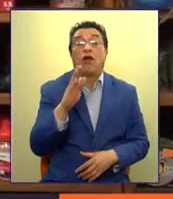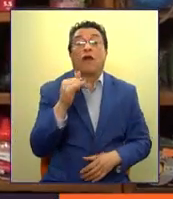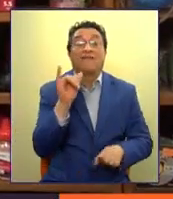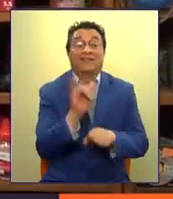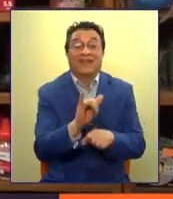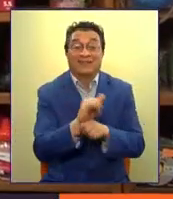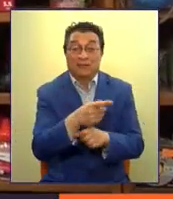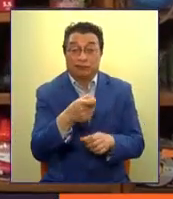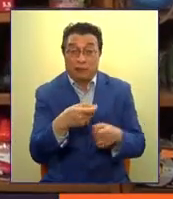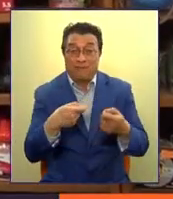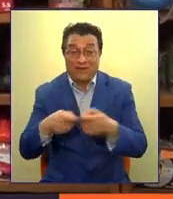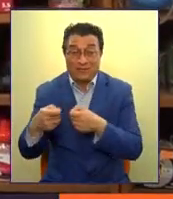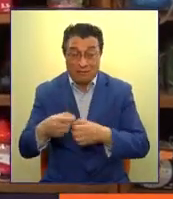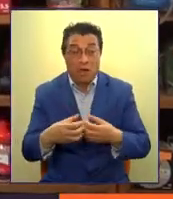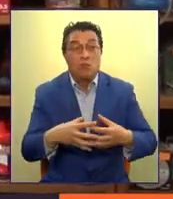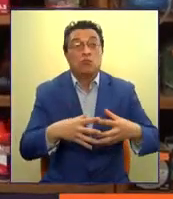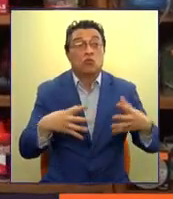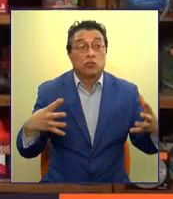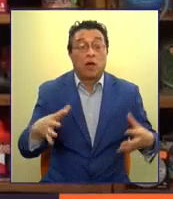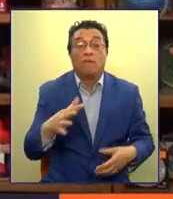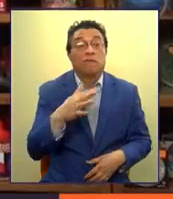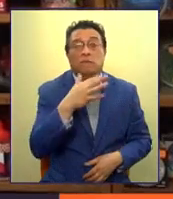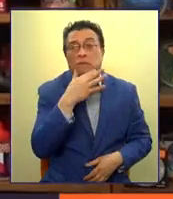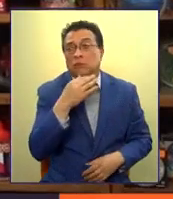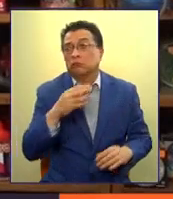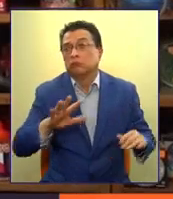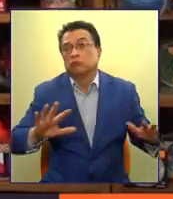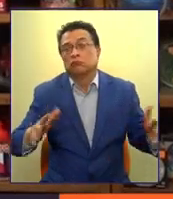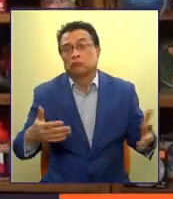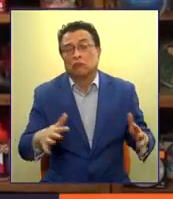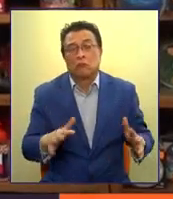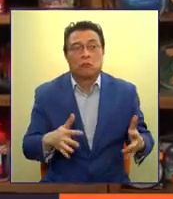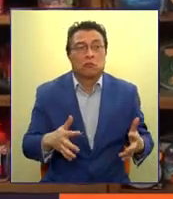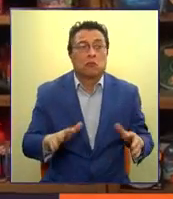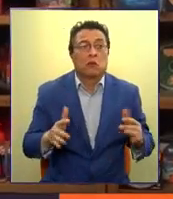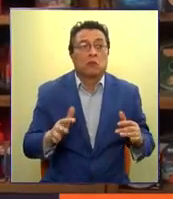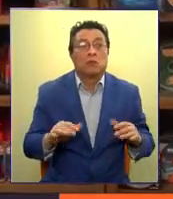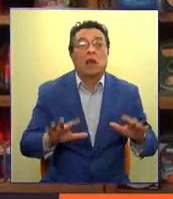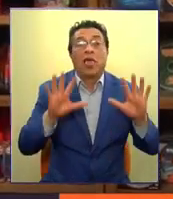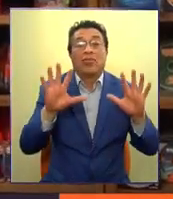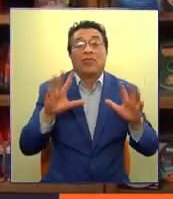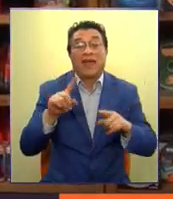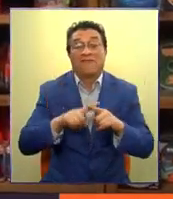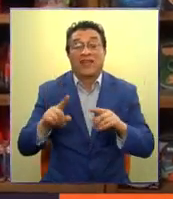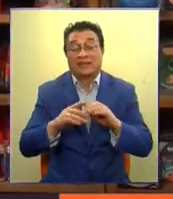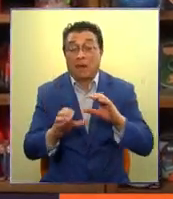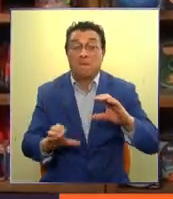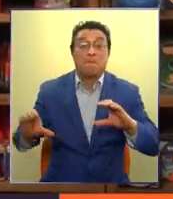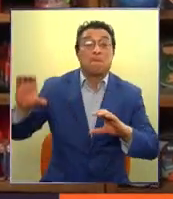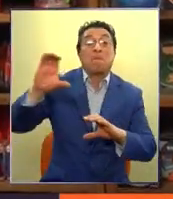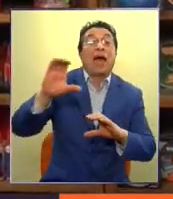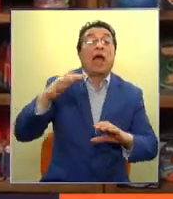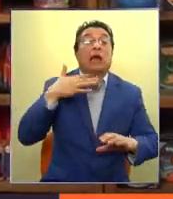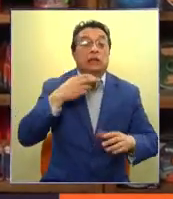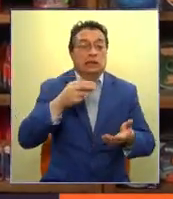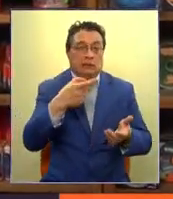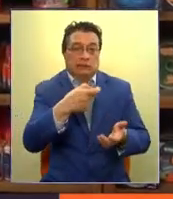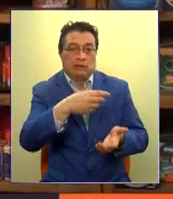en Chile, fácilmente deben ser 10 veces lo que son las armas, por decir un